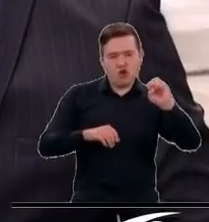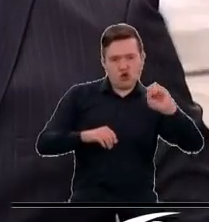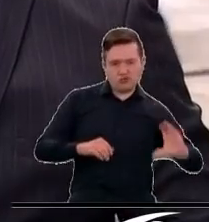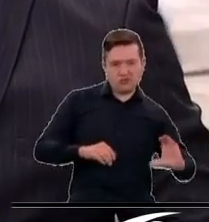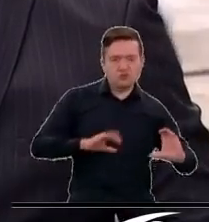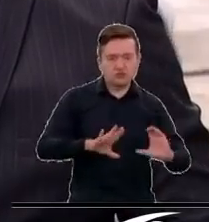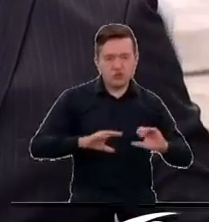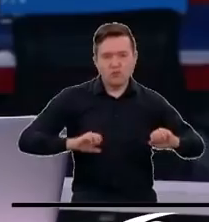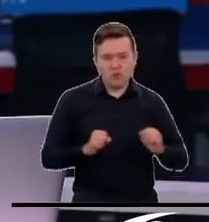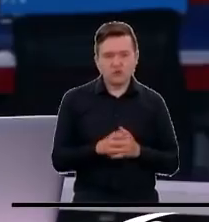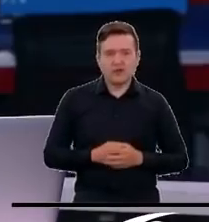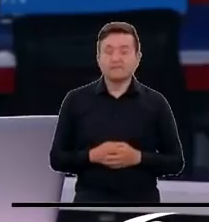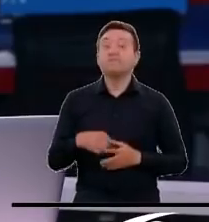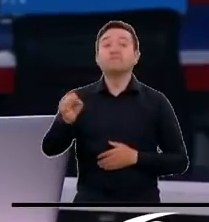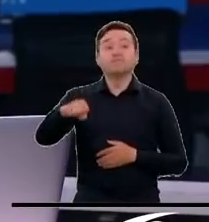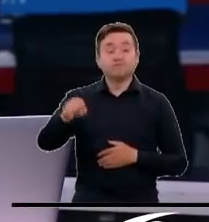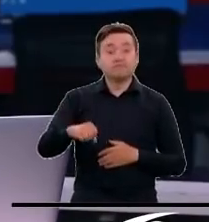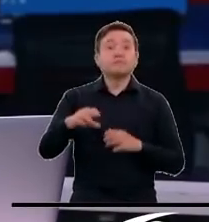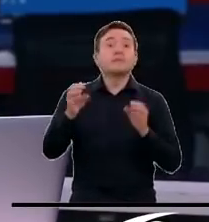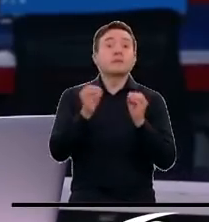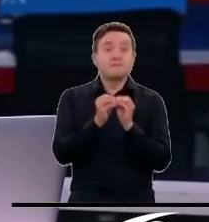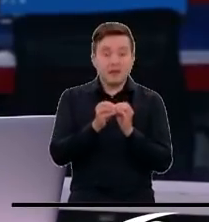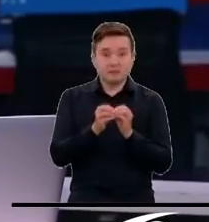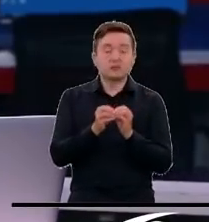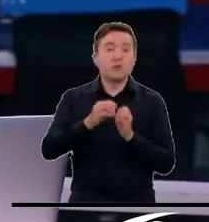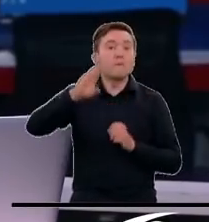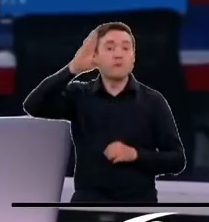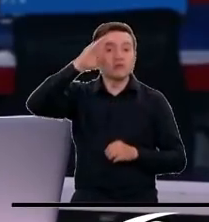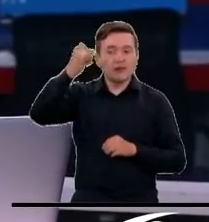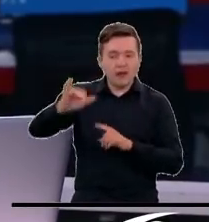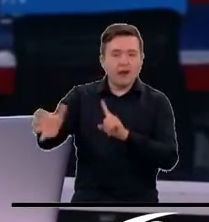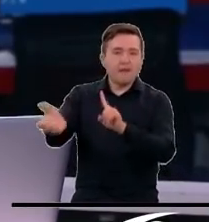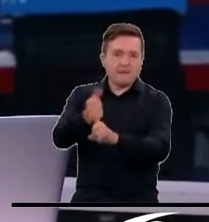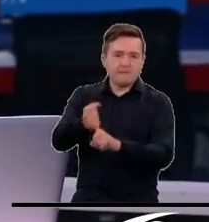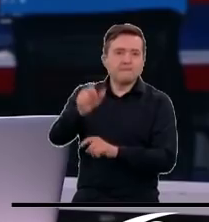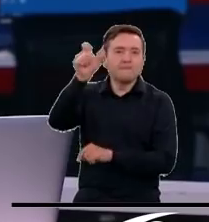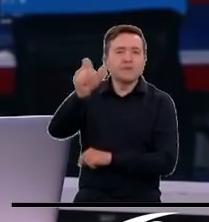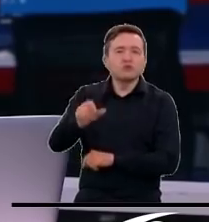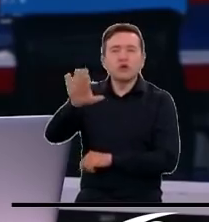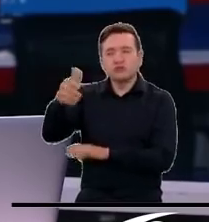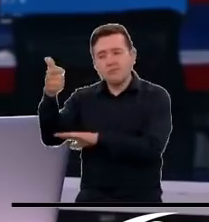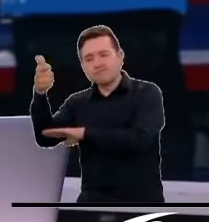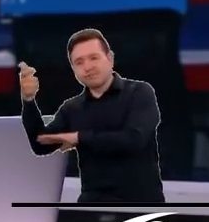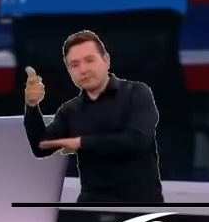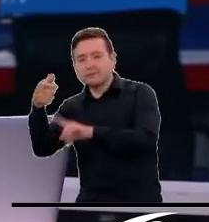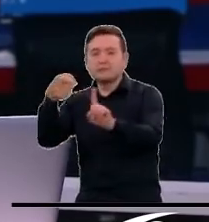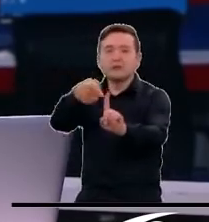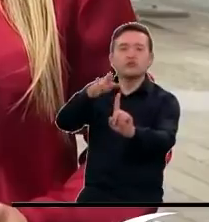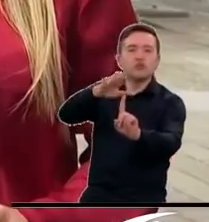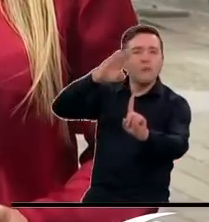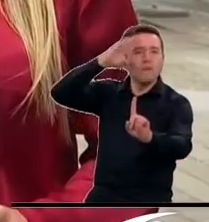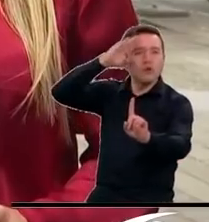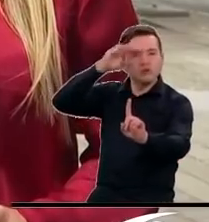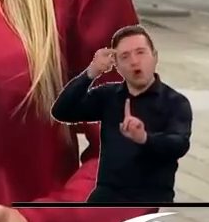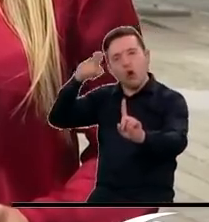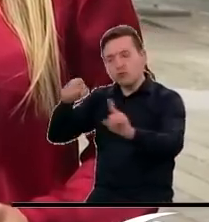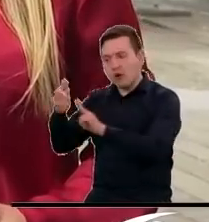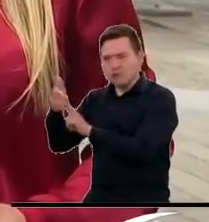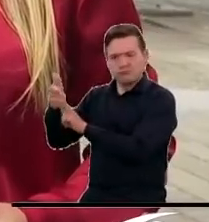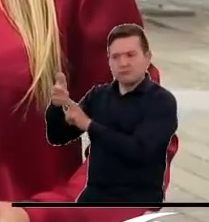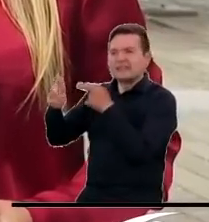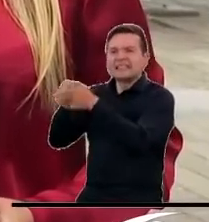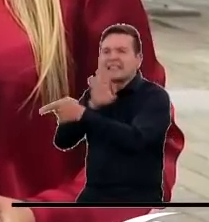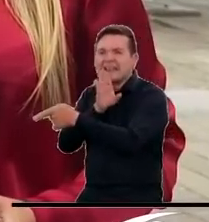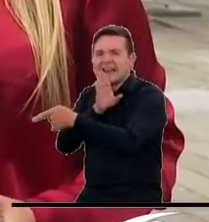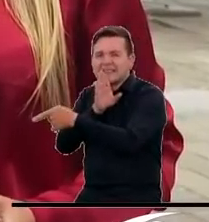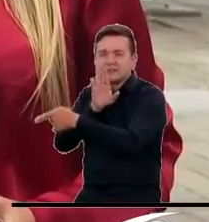En paralelo, la Policía Nacional capturó al presunto responsable del asesinato del patrullero Mario Andrés Vallejo, víctima de un ataque sicarial registrado en